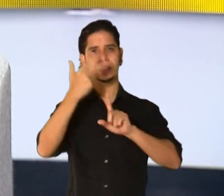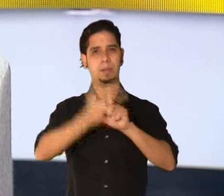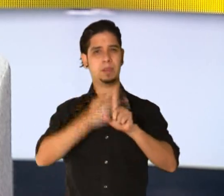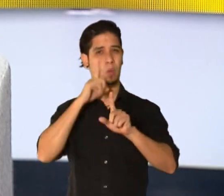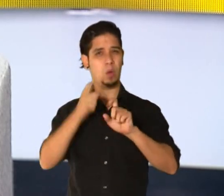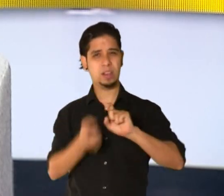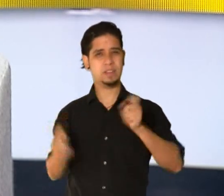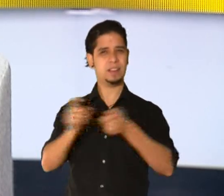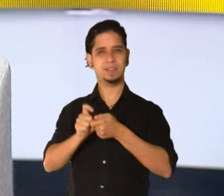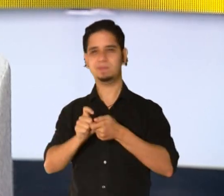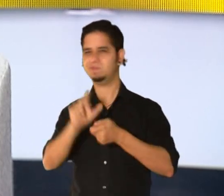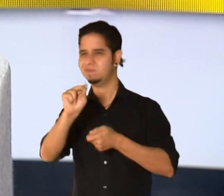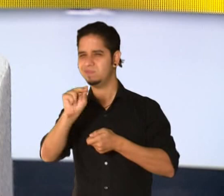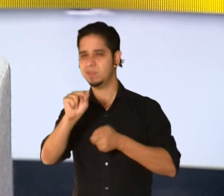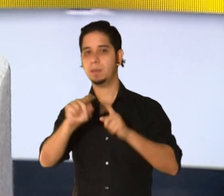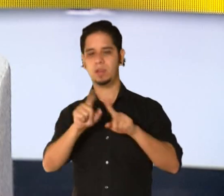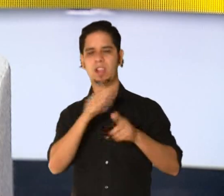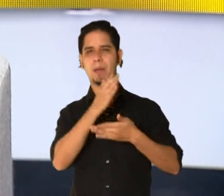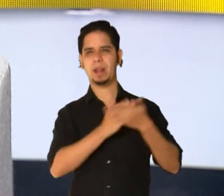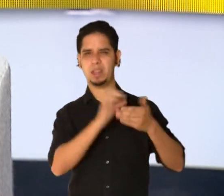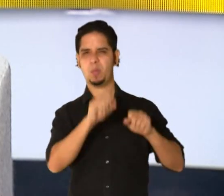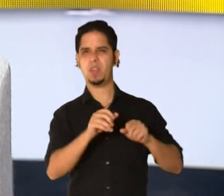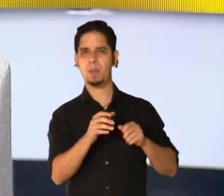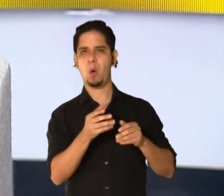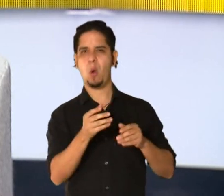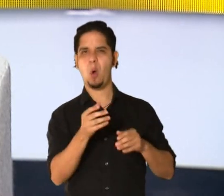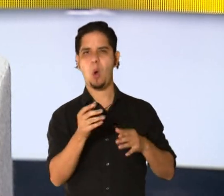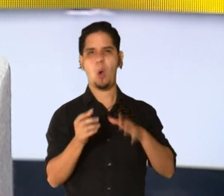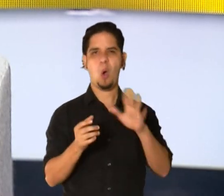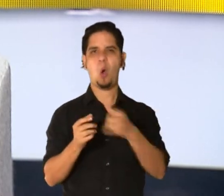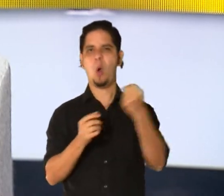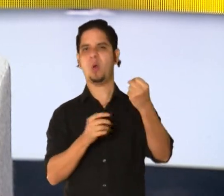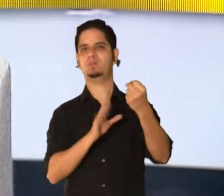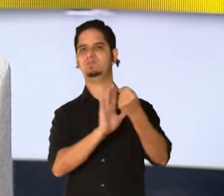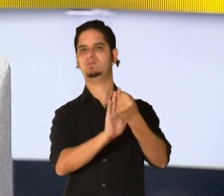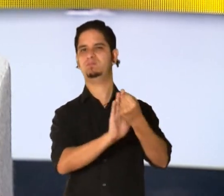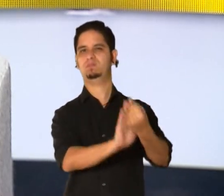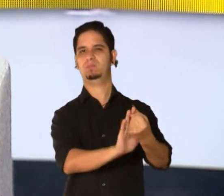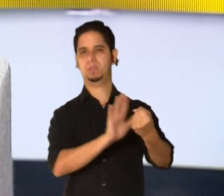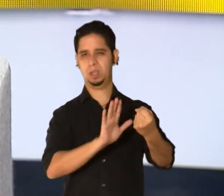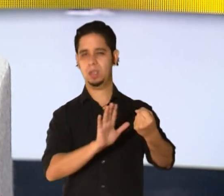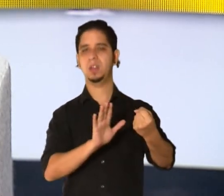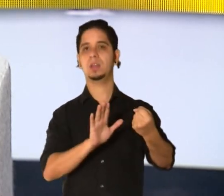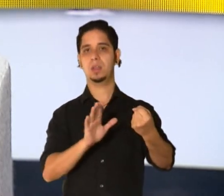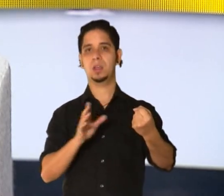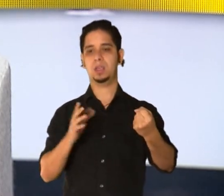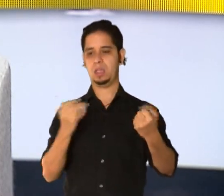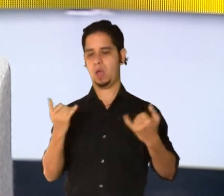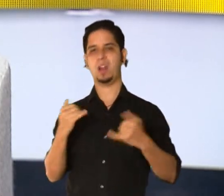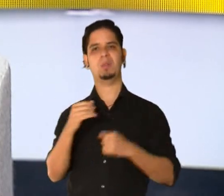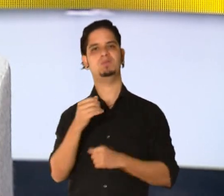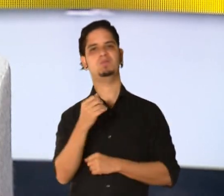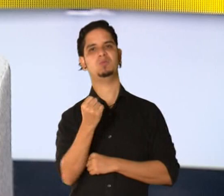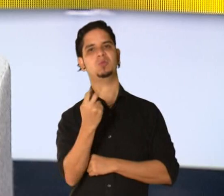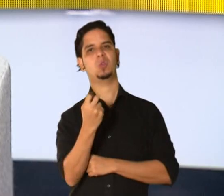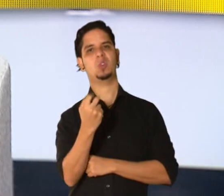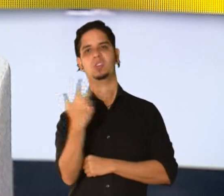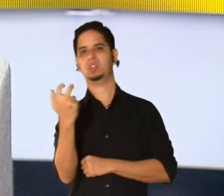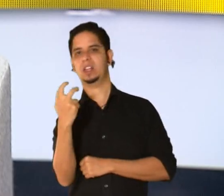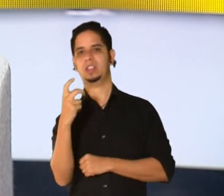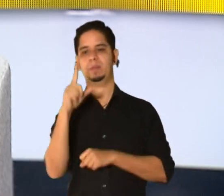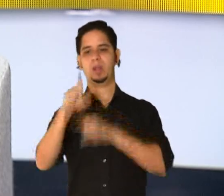que podemos obviar esa sección y la hemos reemplazado con unas 12 a 13 preguntas específicamente sobre la